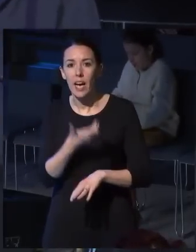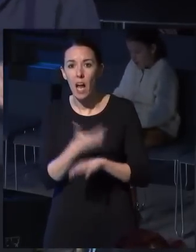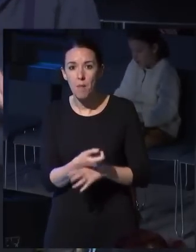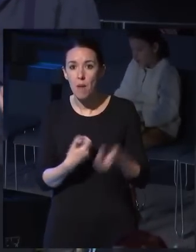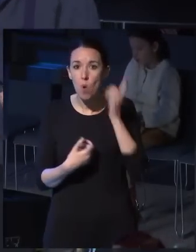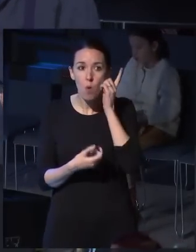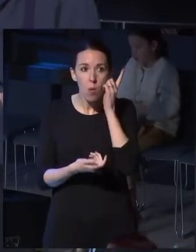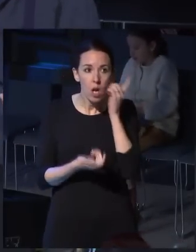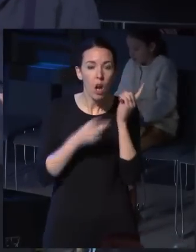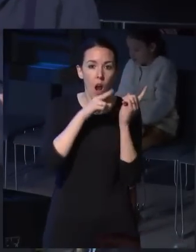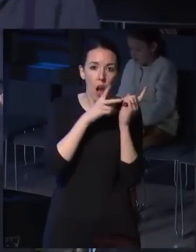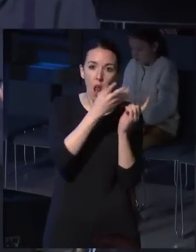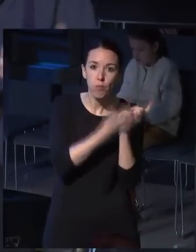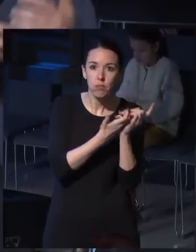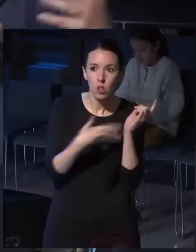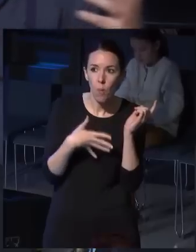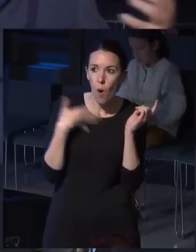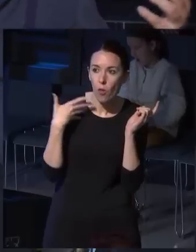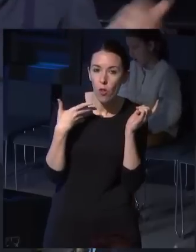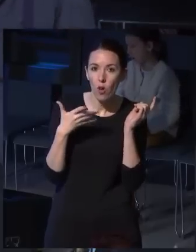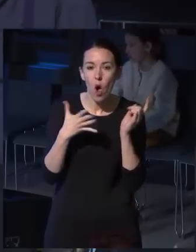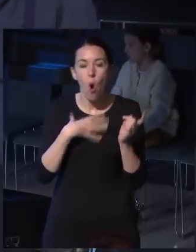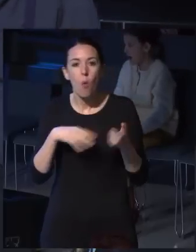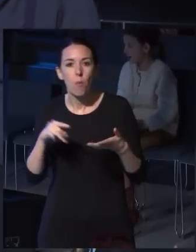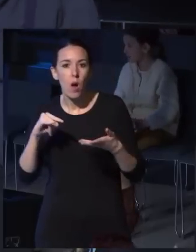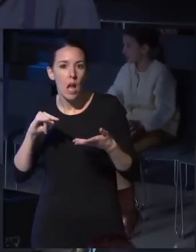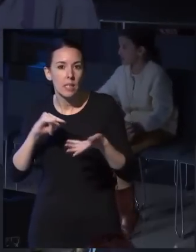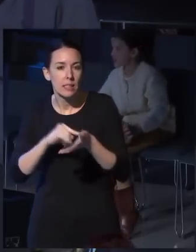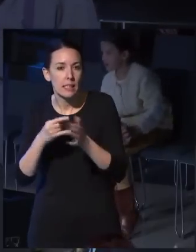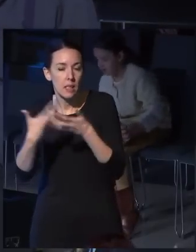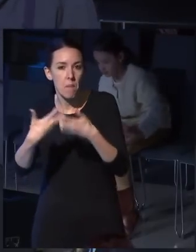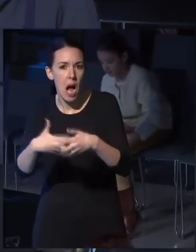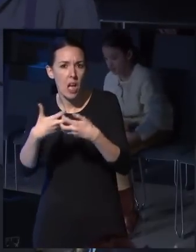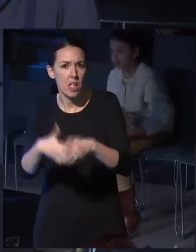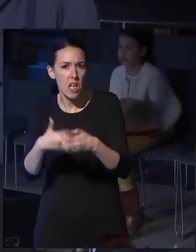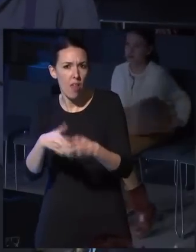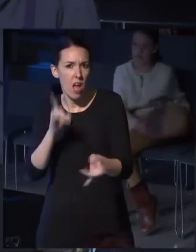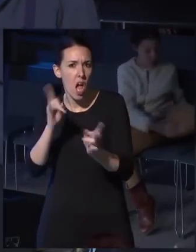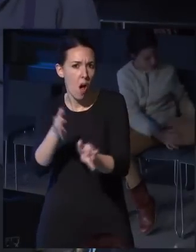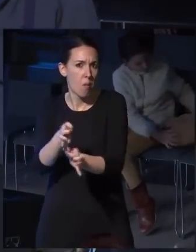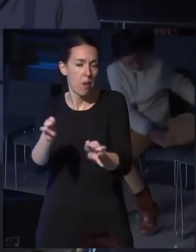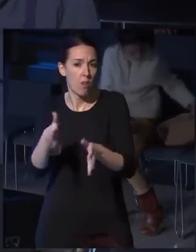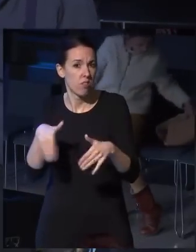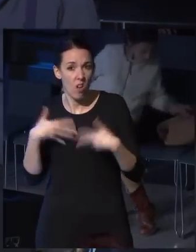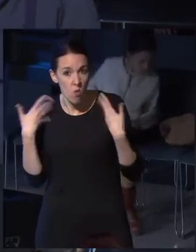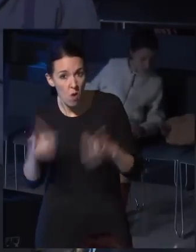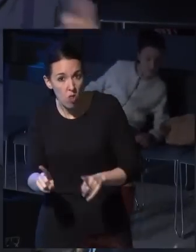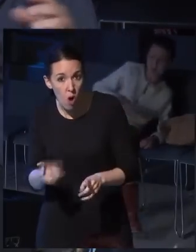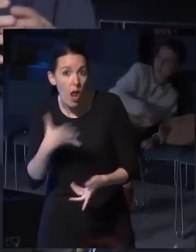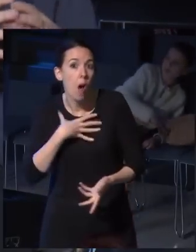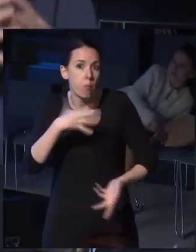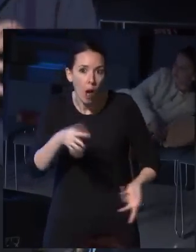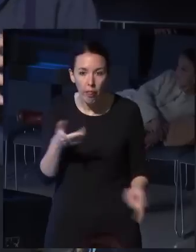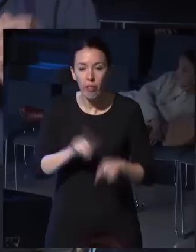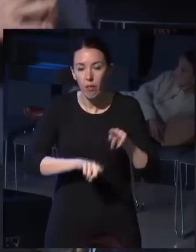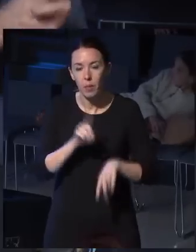con el móvil y eso te emocione, y que puedas grabar con un sistema de alto de alta definición y que no te emocionan. O sea, lo que tenemos que